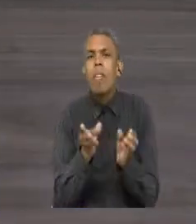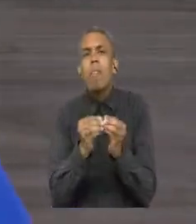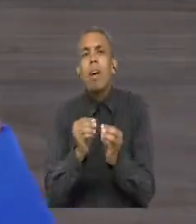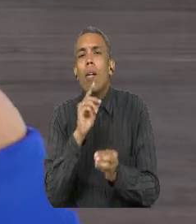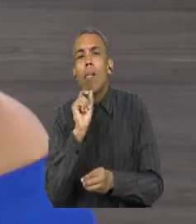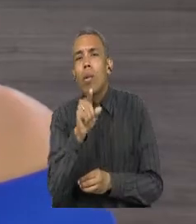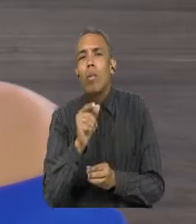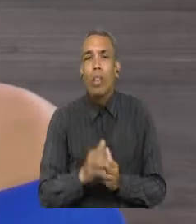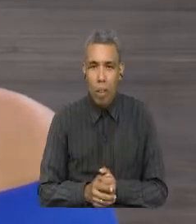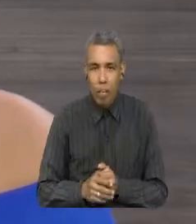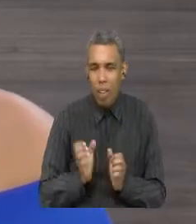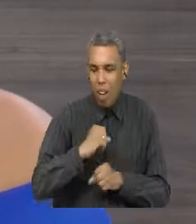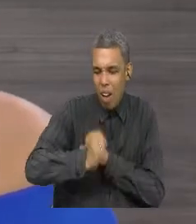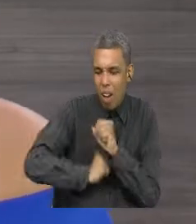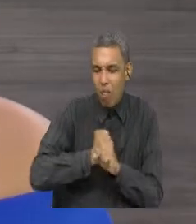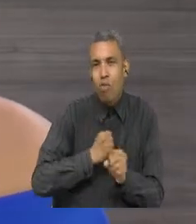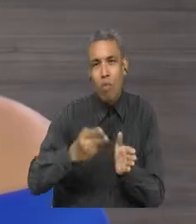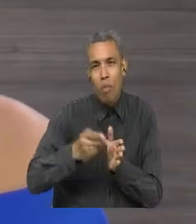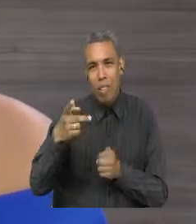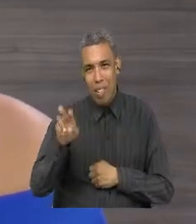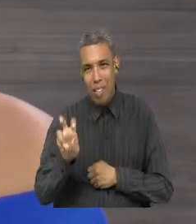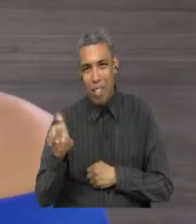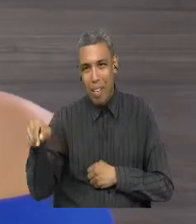de Boca en esta temporada 2017?